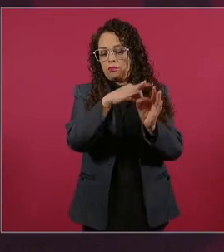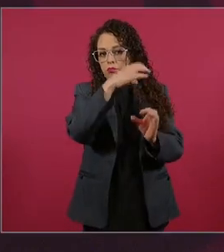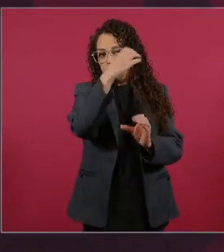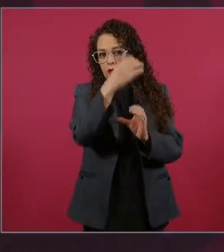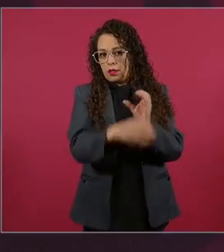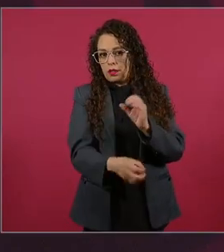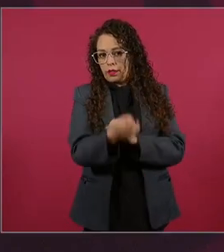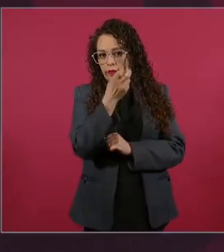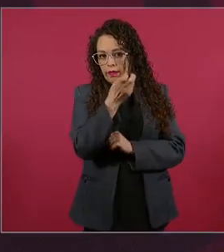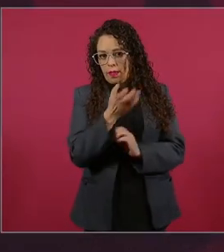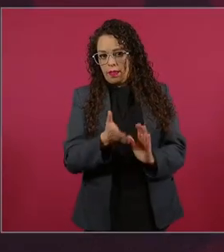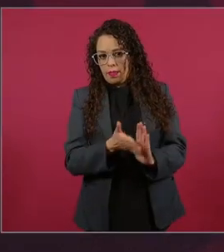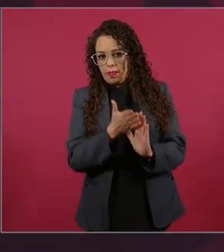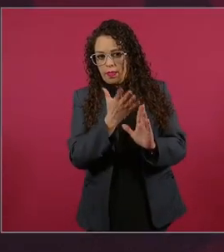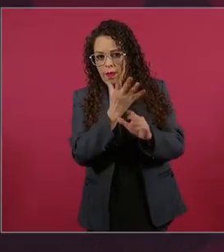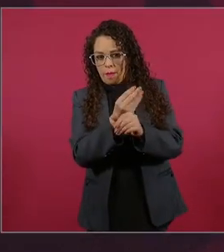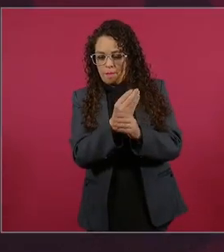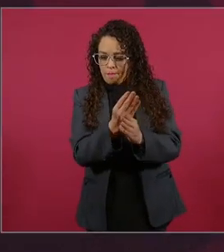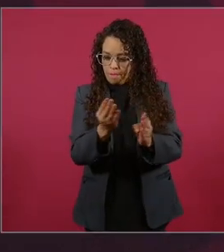Ya